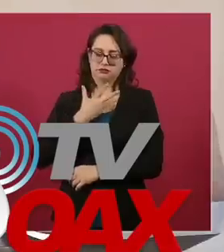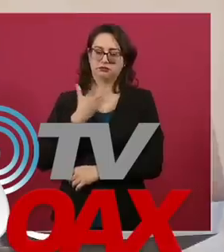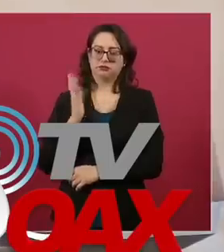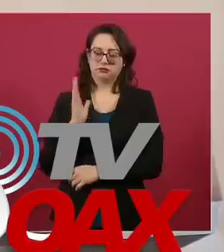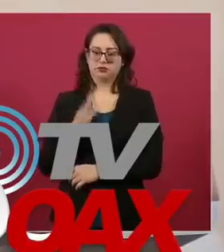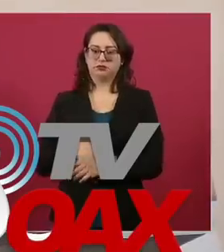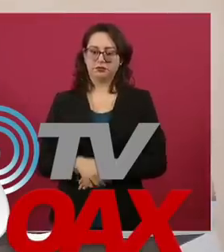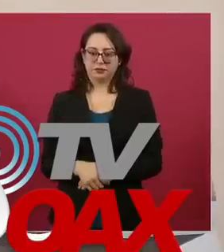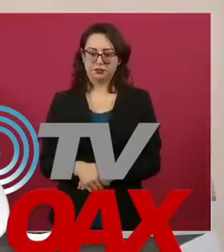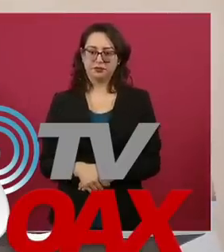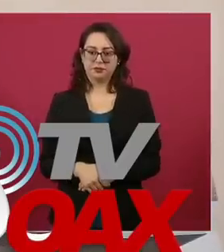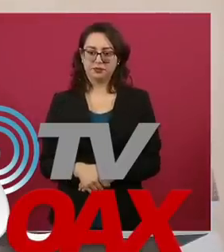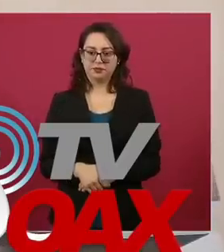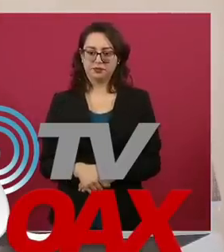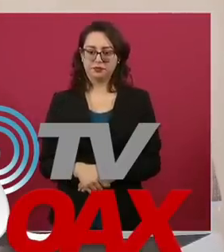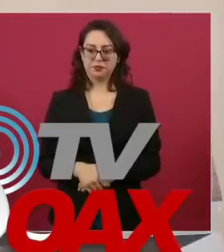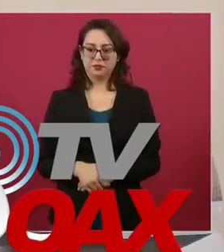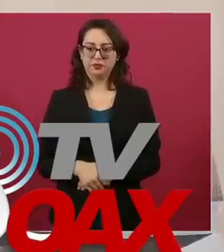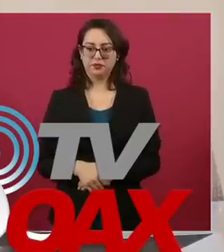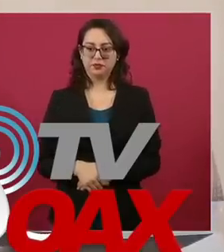posible que